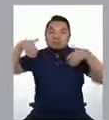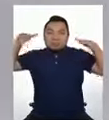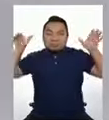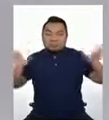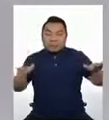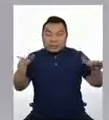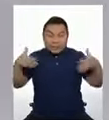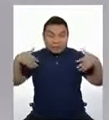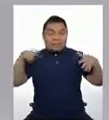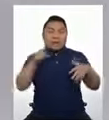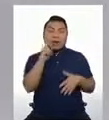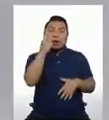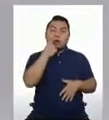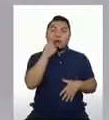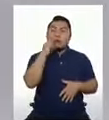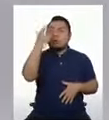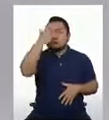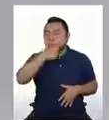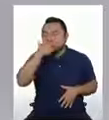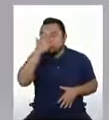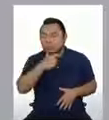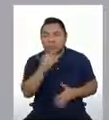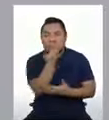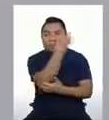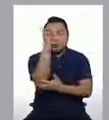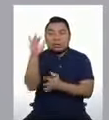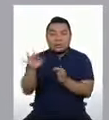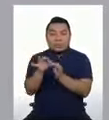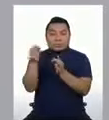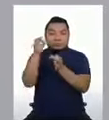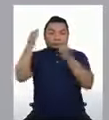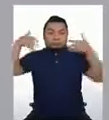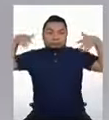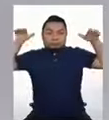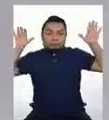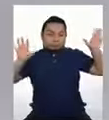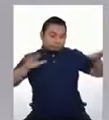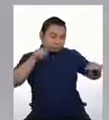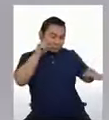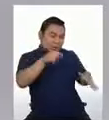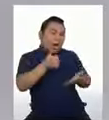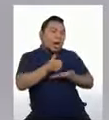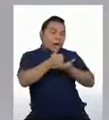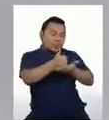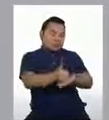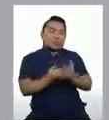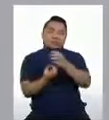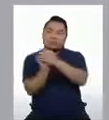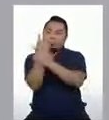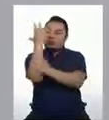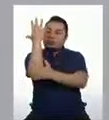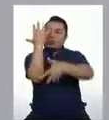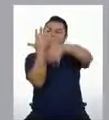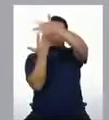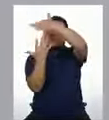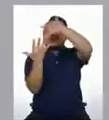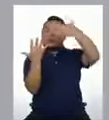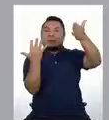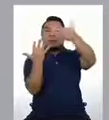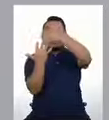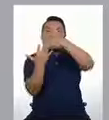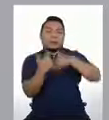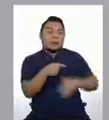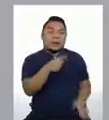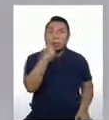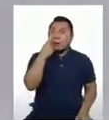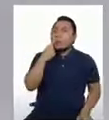en la selva, llorando, y el espíritu de la selva lo ayuda convirtiendo un árbol en acuario con peces. El hombre promete guardar